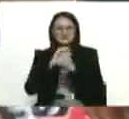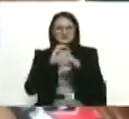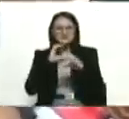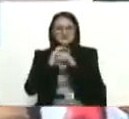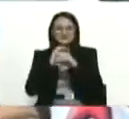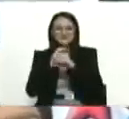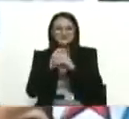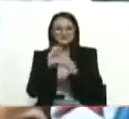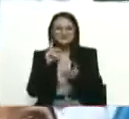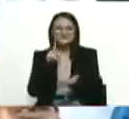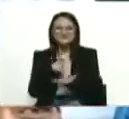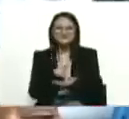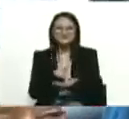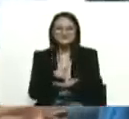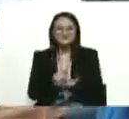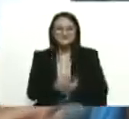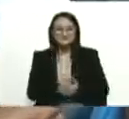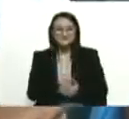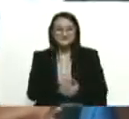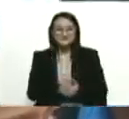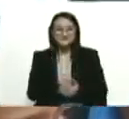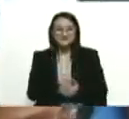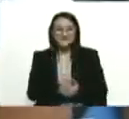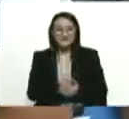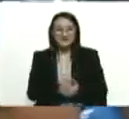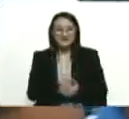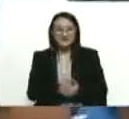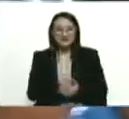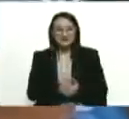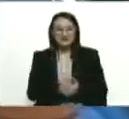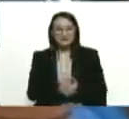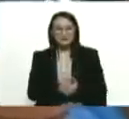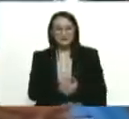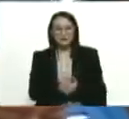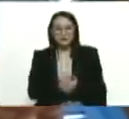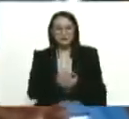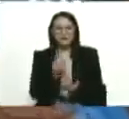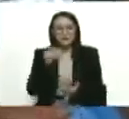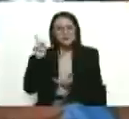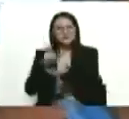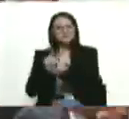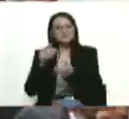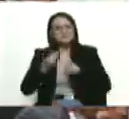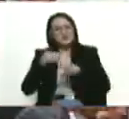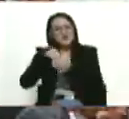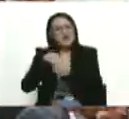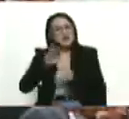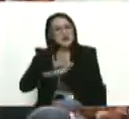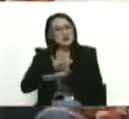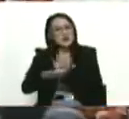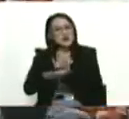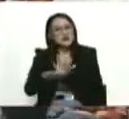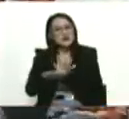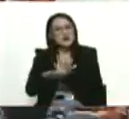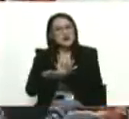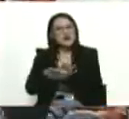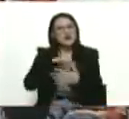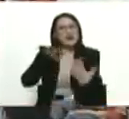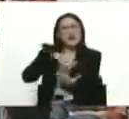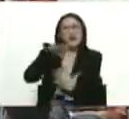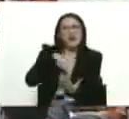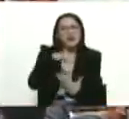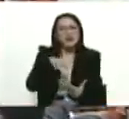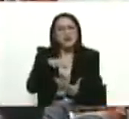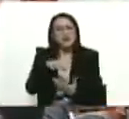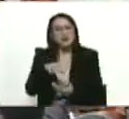llegan atropellando a la gente. Al que vive ahí, al que está tranquilo, a la que está tranquila, llegan atropellándola y después